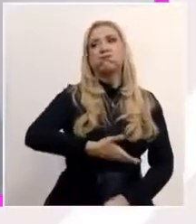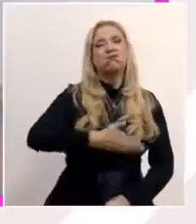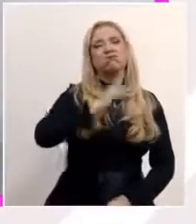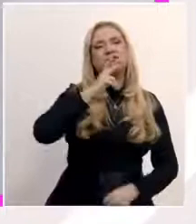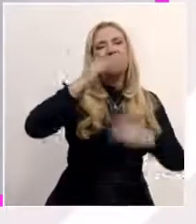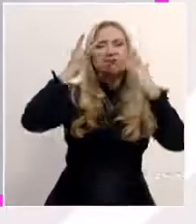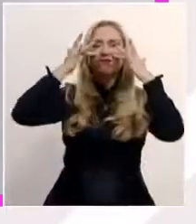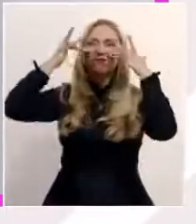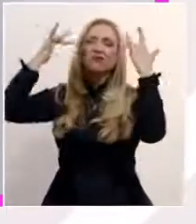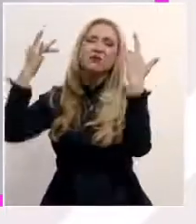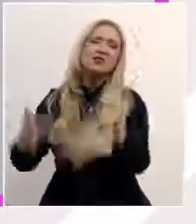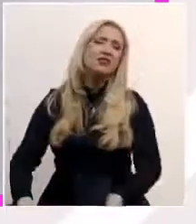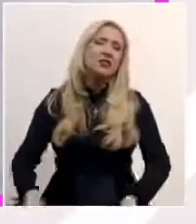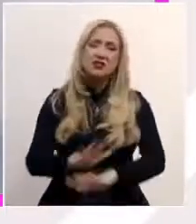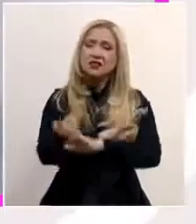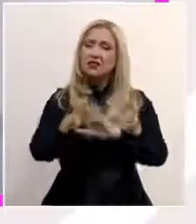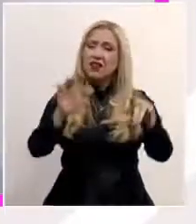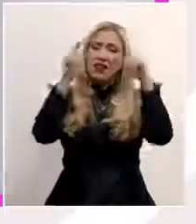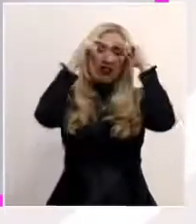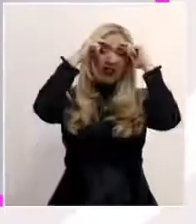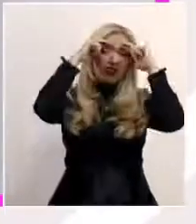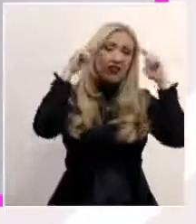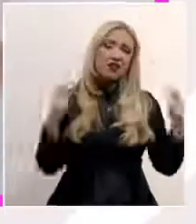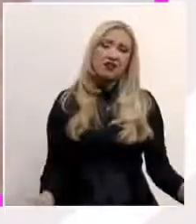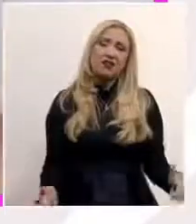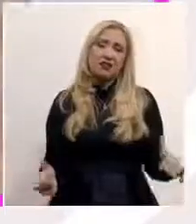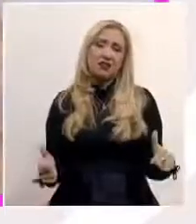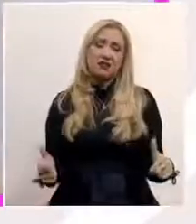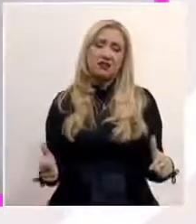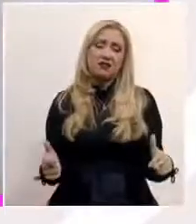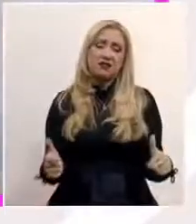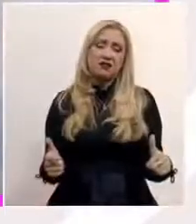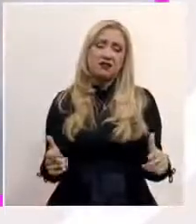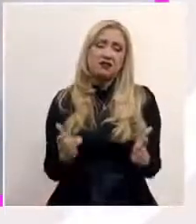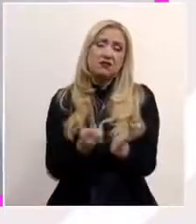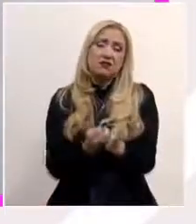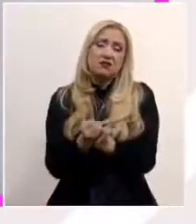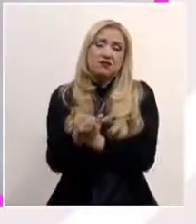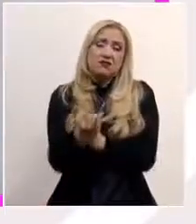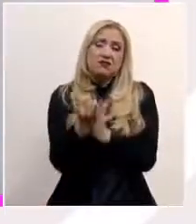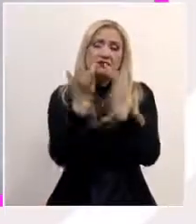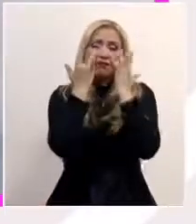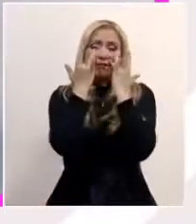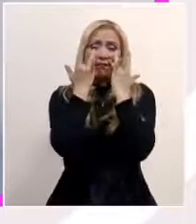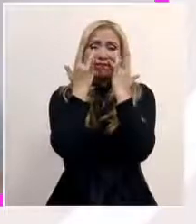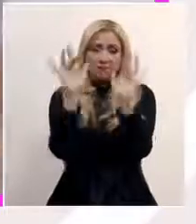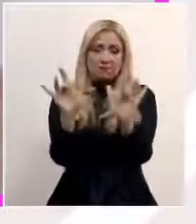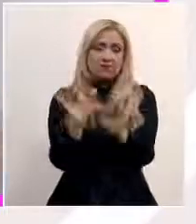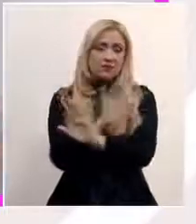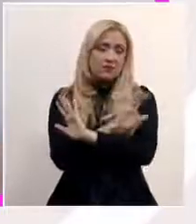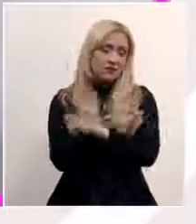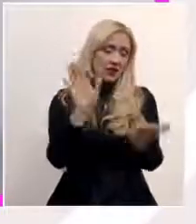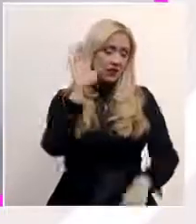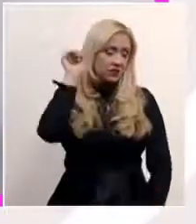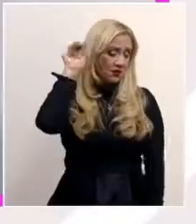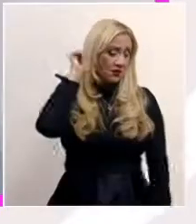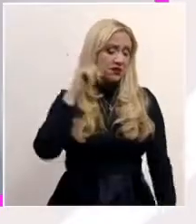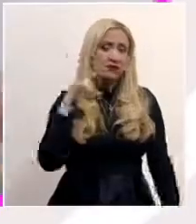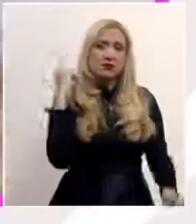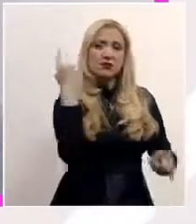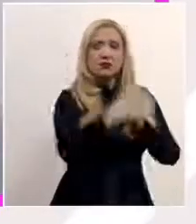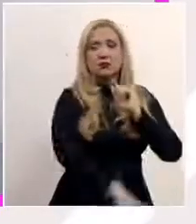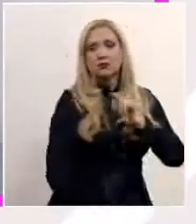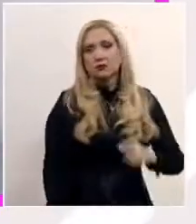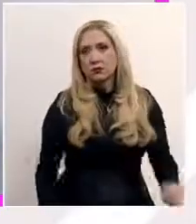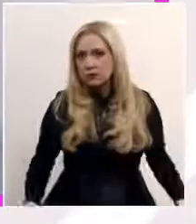embarazadas de, ya no puedo más con esta situación, decido, y lo digo entre comillas, renunciar, ¿no? Algunas de estas conductas, por